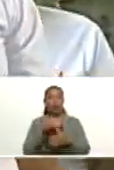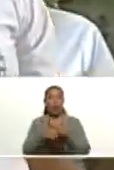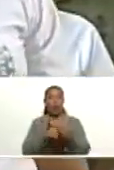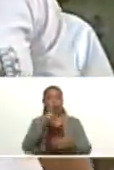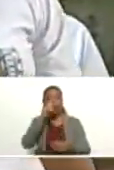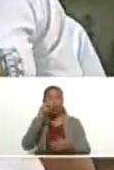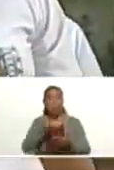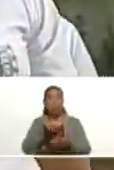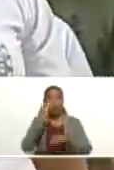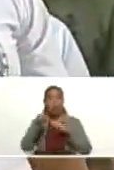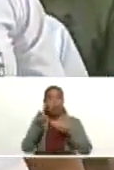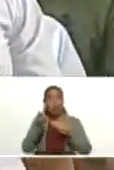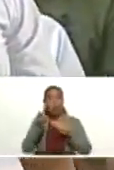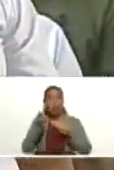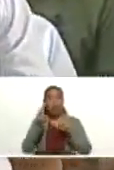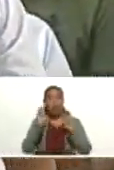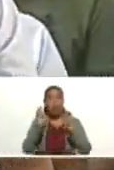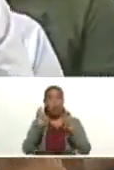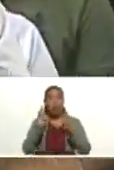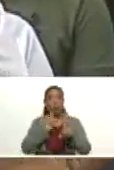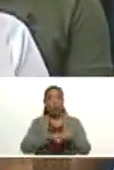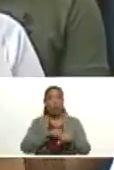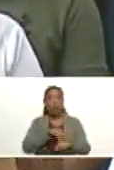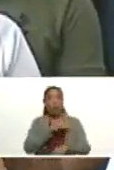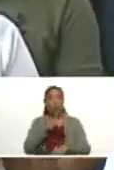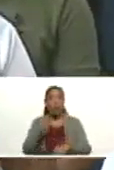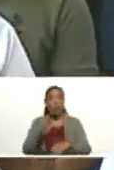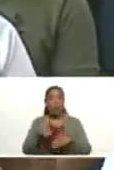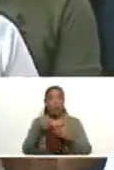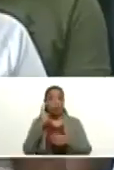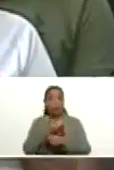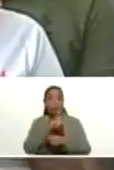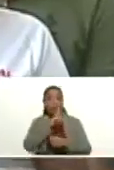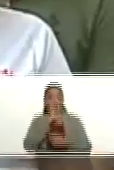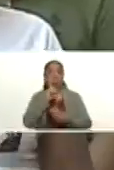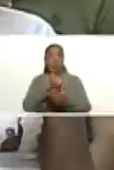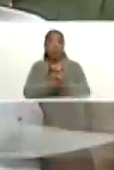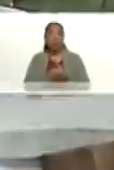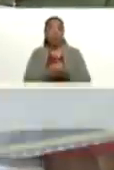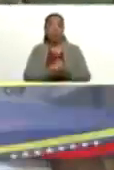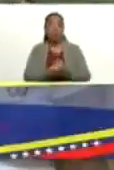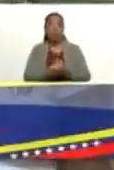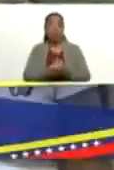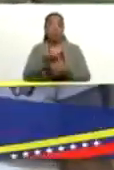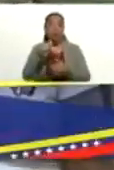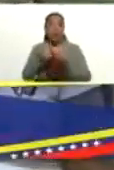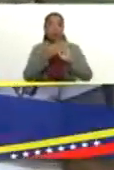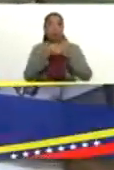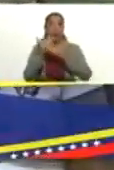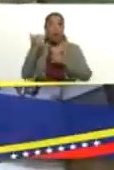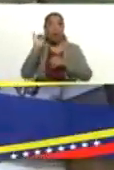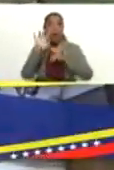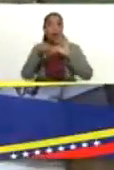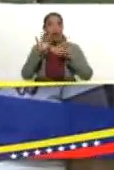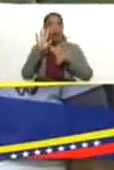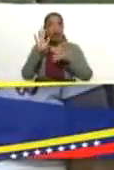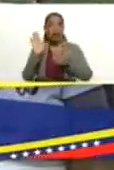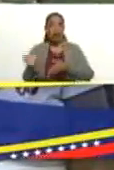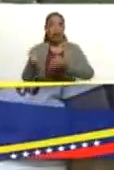año 2012, en el marco de la era bicentenario al cual se debe su nombre. Correcto. Este urbanismo consta con 14